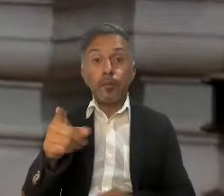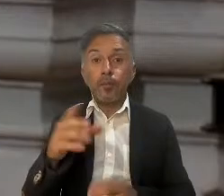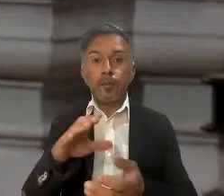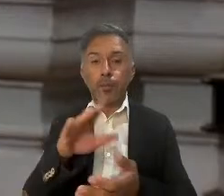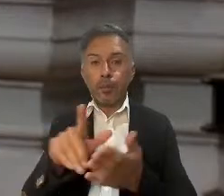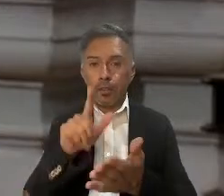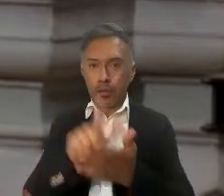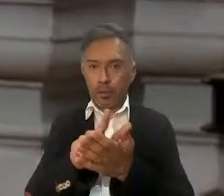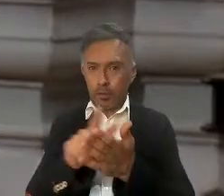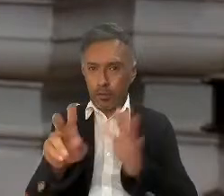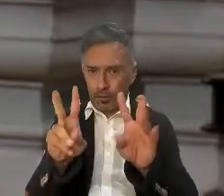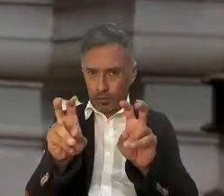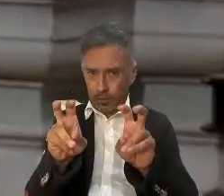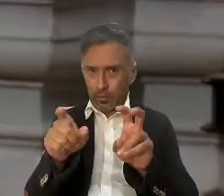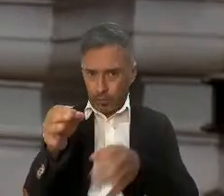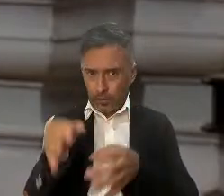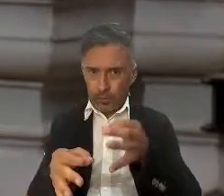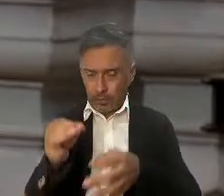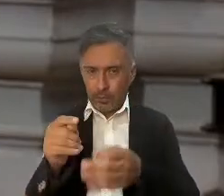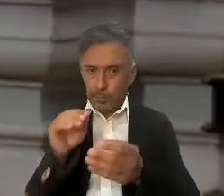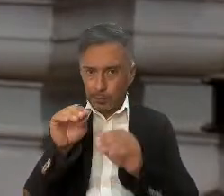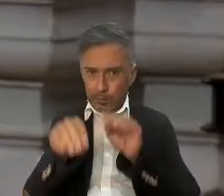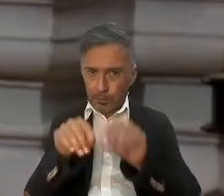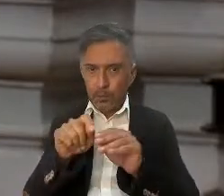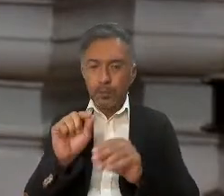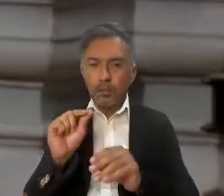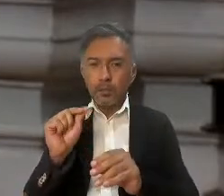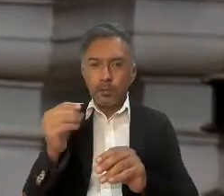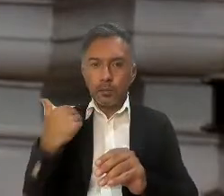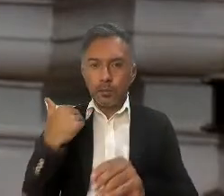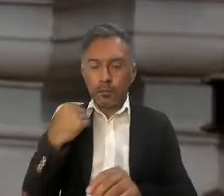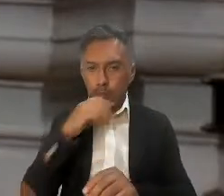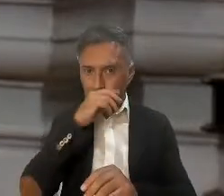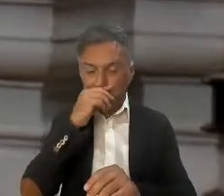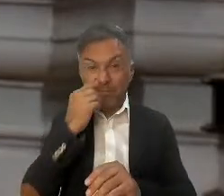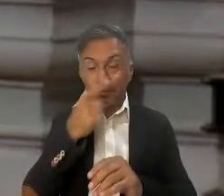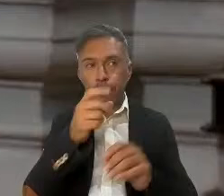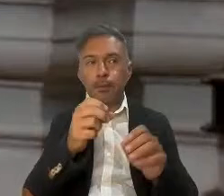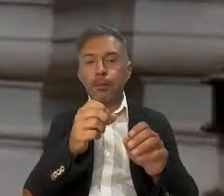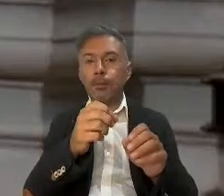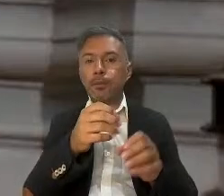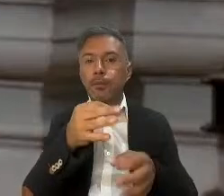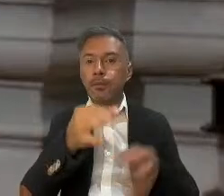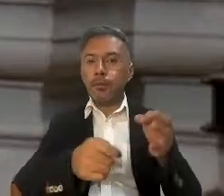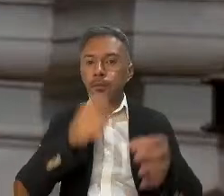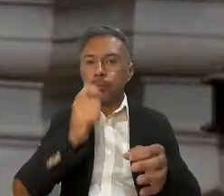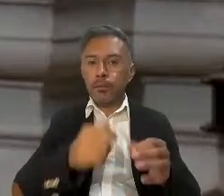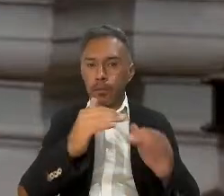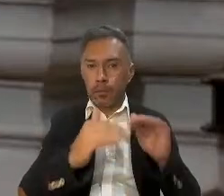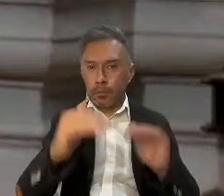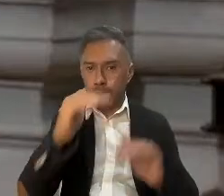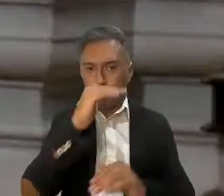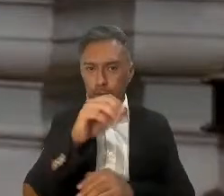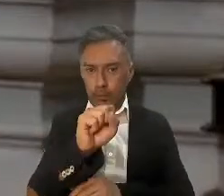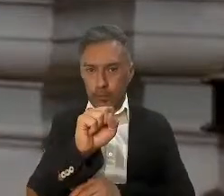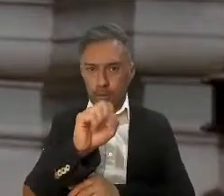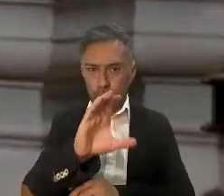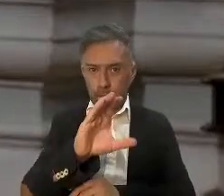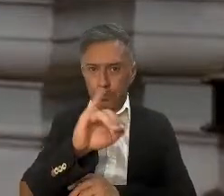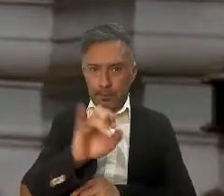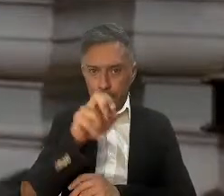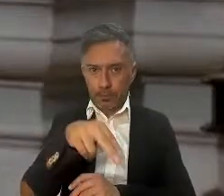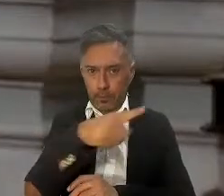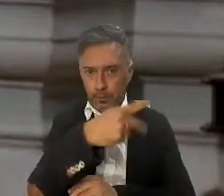materia que emana de los más recientes criterios de la suprema corte de justicia de la nación la doctrina